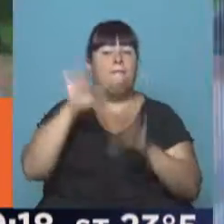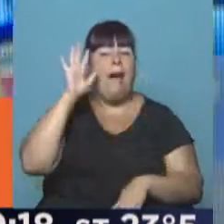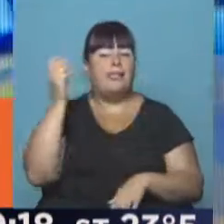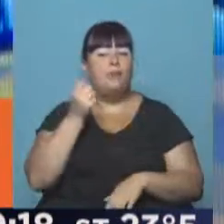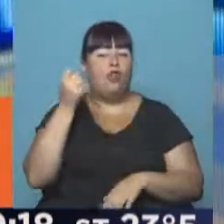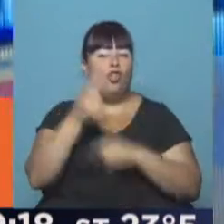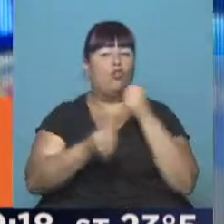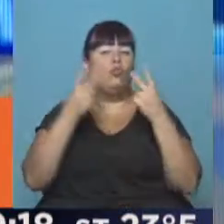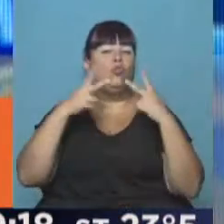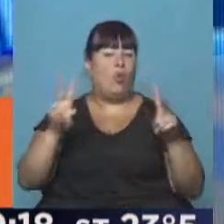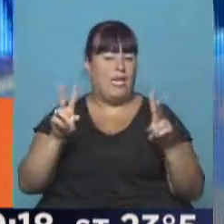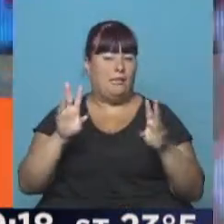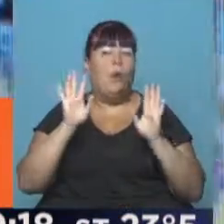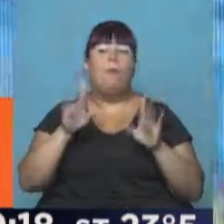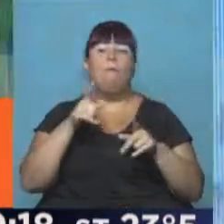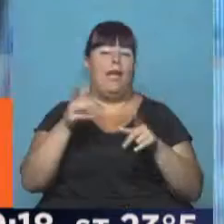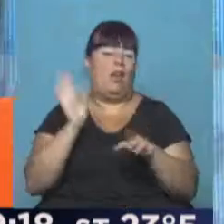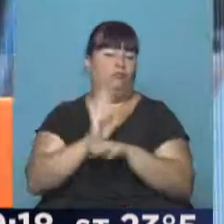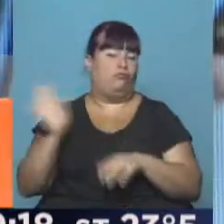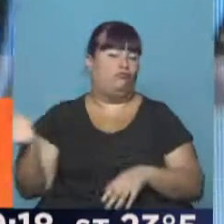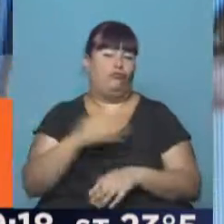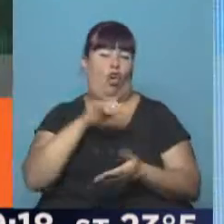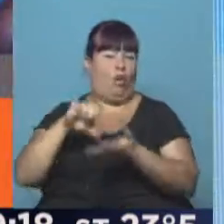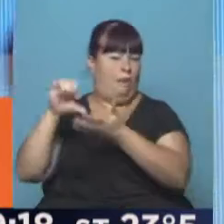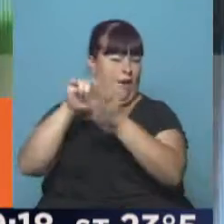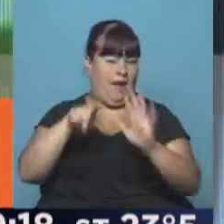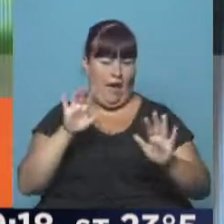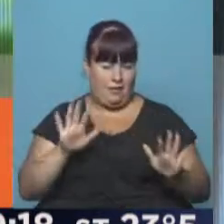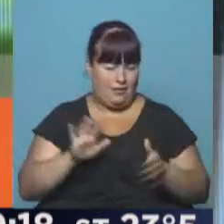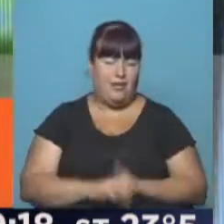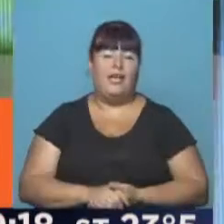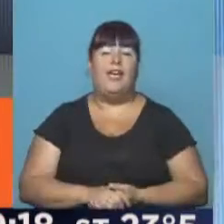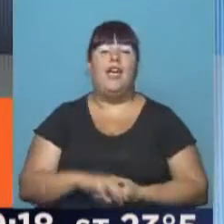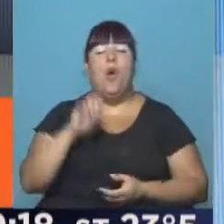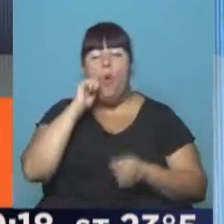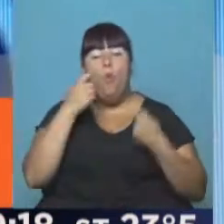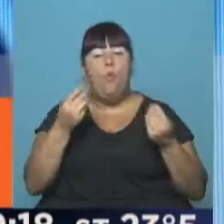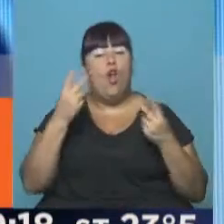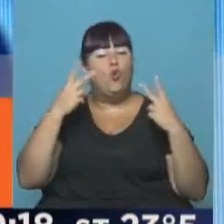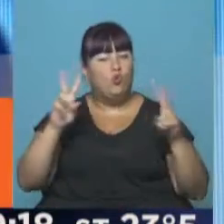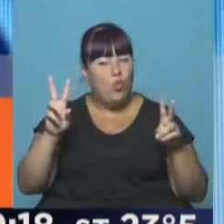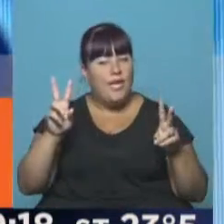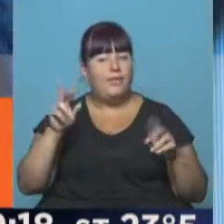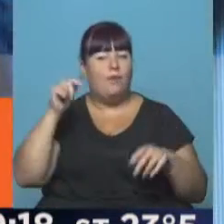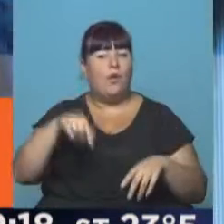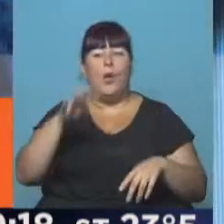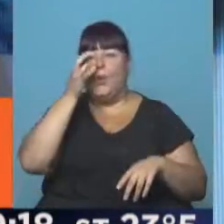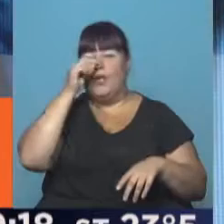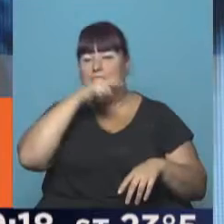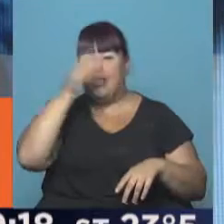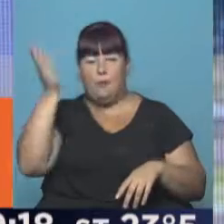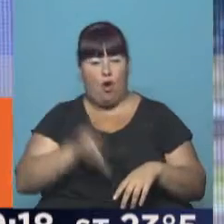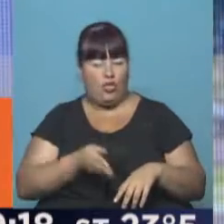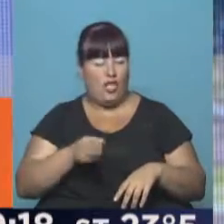es turismo pero esto ocurre en prácticamente todos los países la buena noticia es que el turismo y es el 27 por ciento